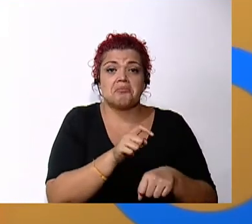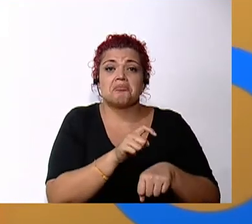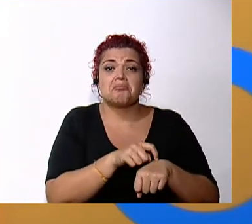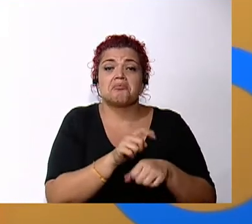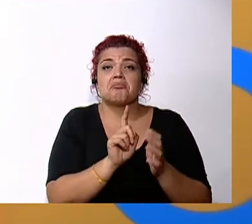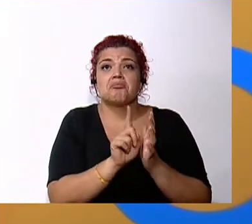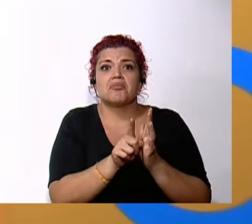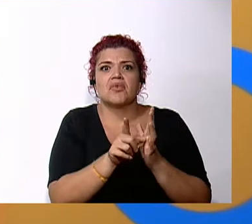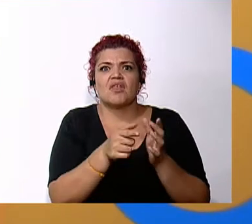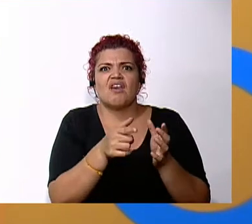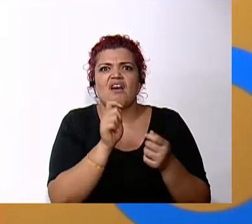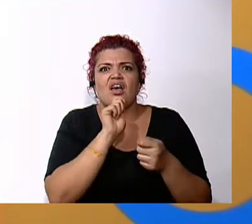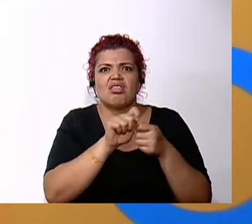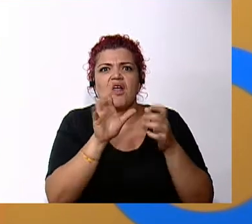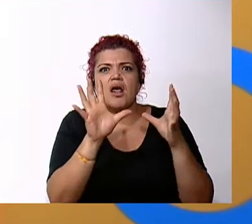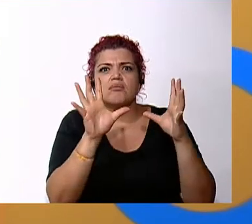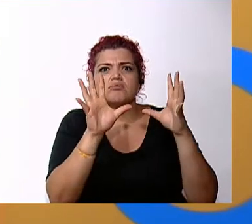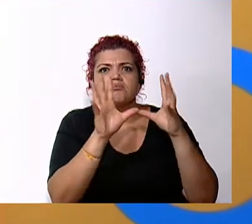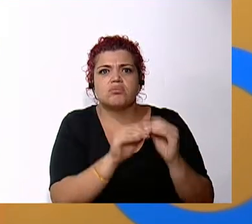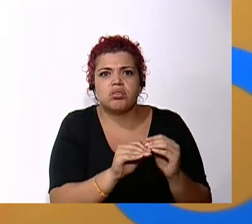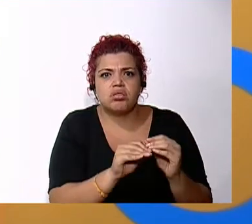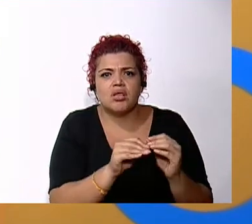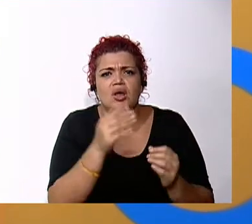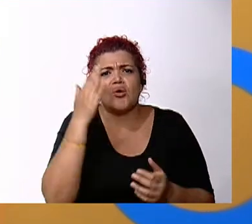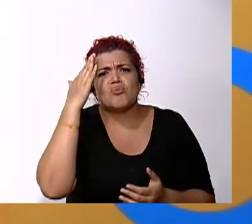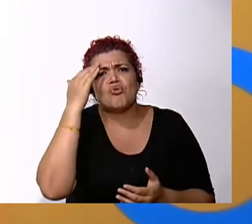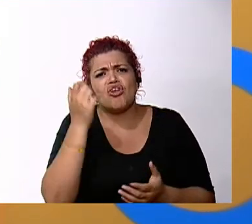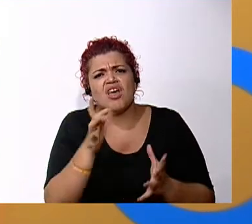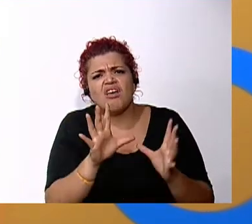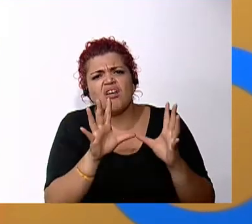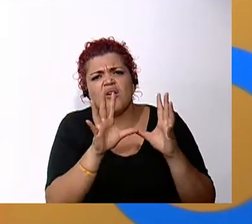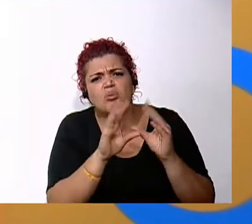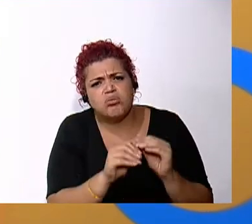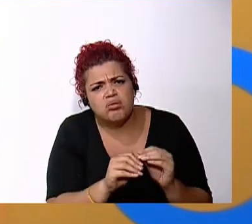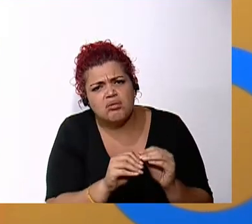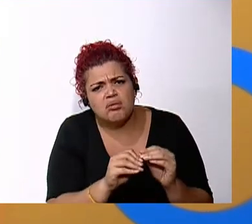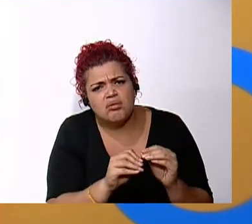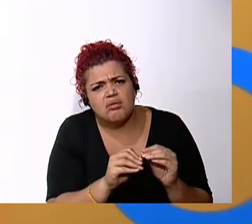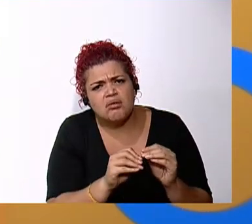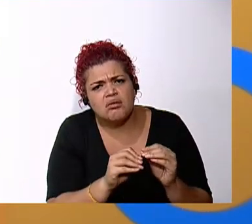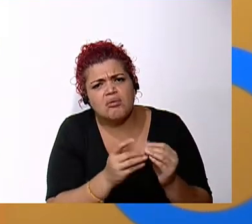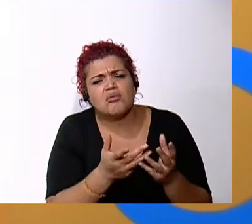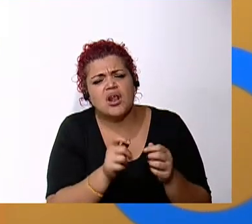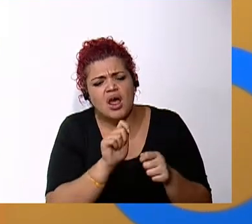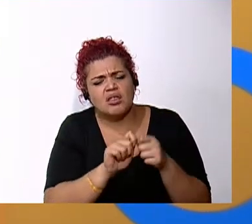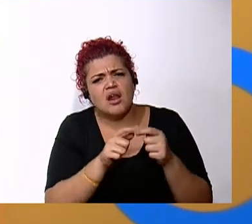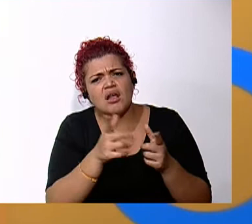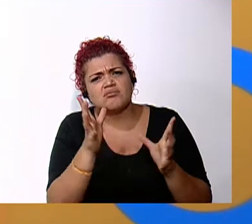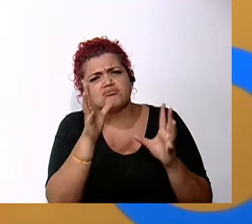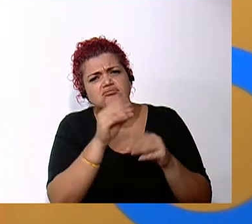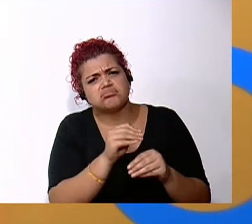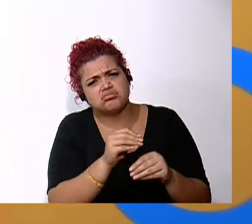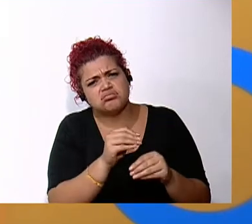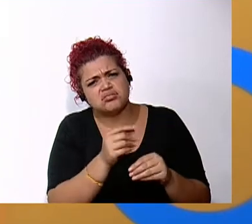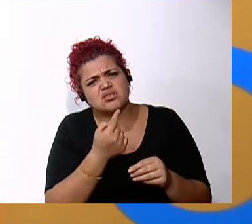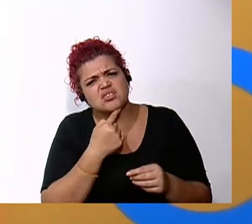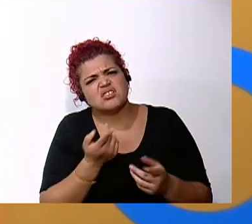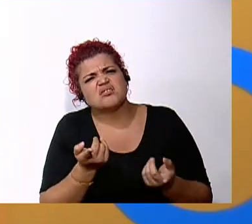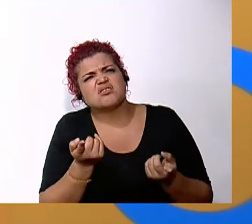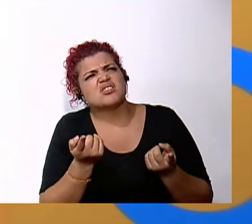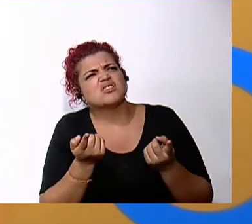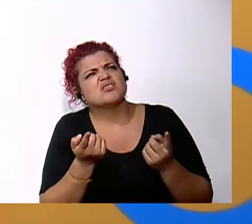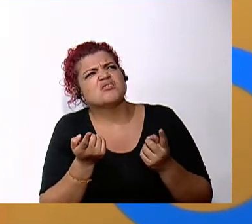la candela se apagó. ¿Por qué se apagaría esa candela? ¿Qué sucedería dentro de ese